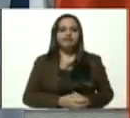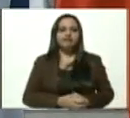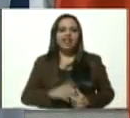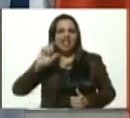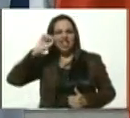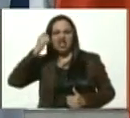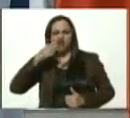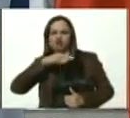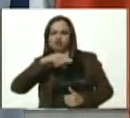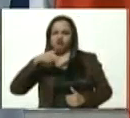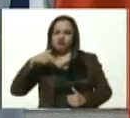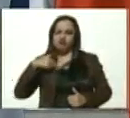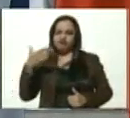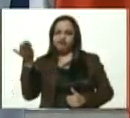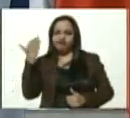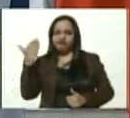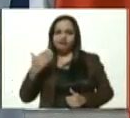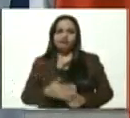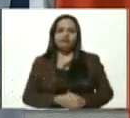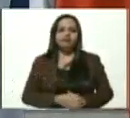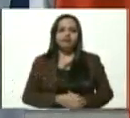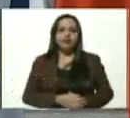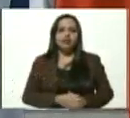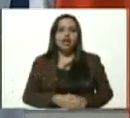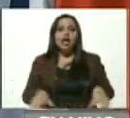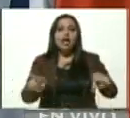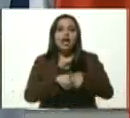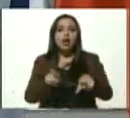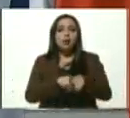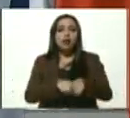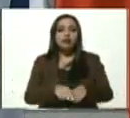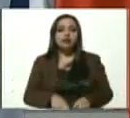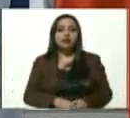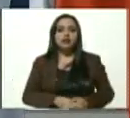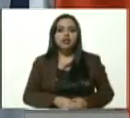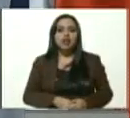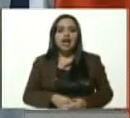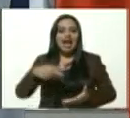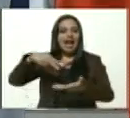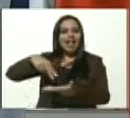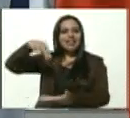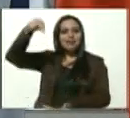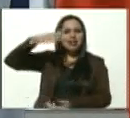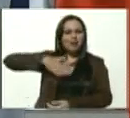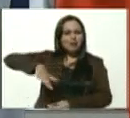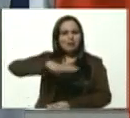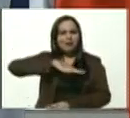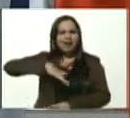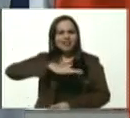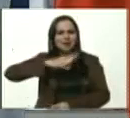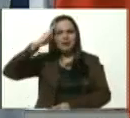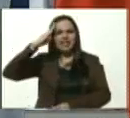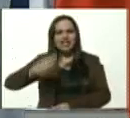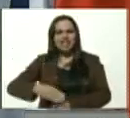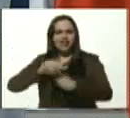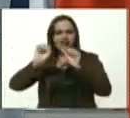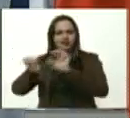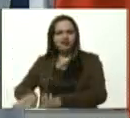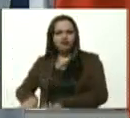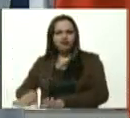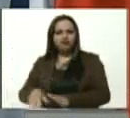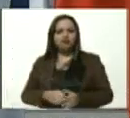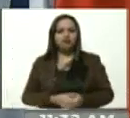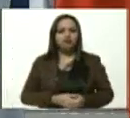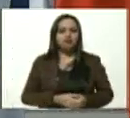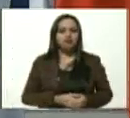Recordemos entonces eventos como el goteo militar de Plaza Altamira, que prácticamente